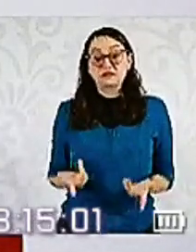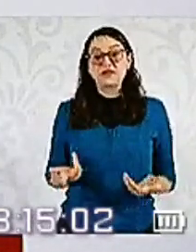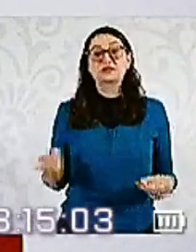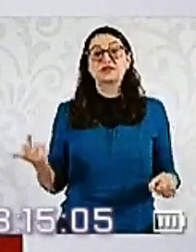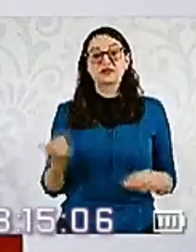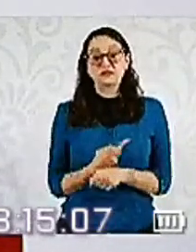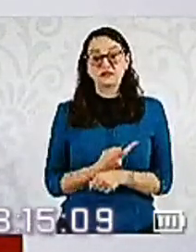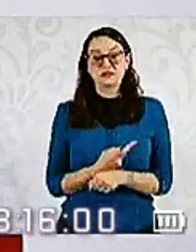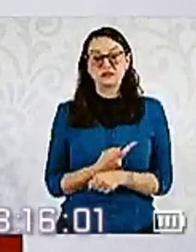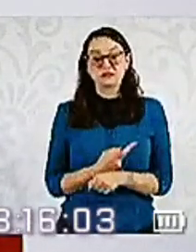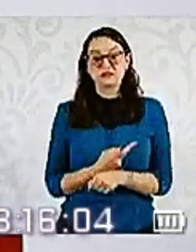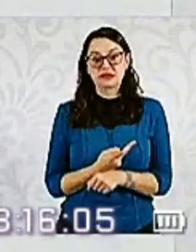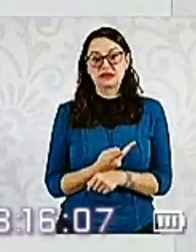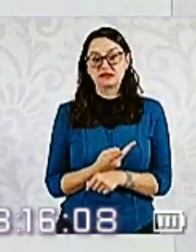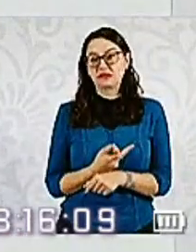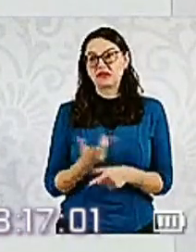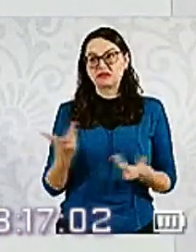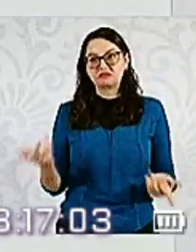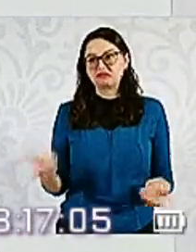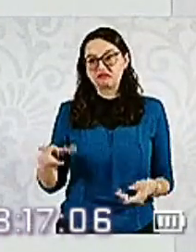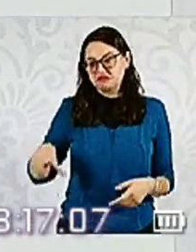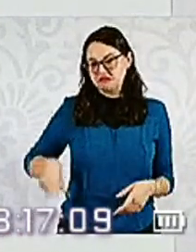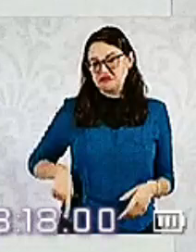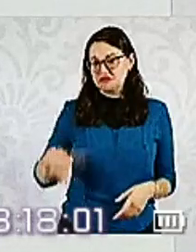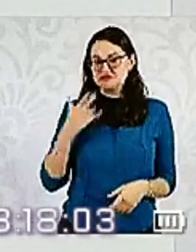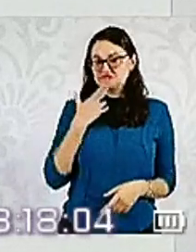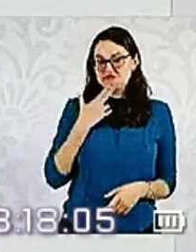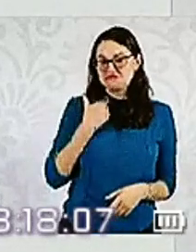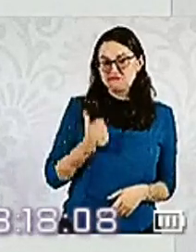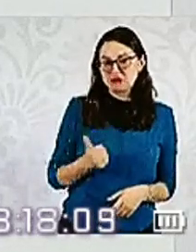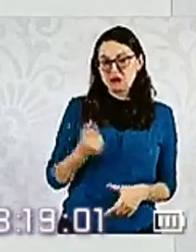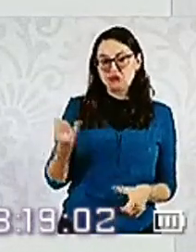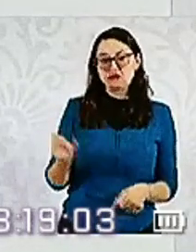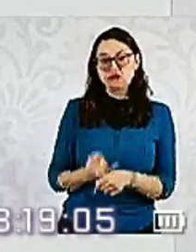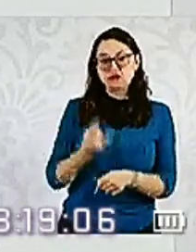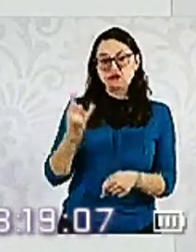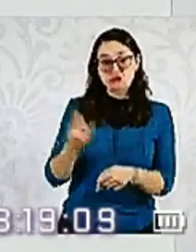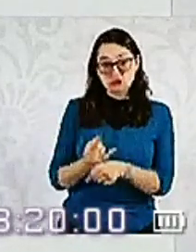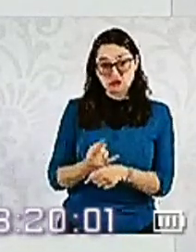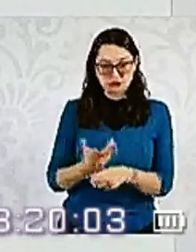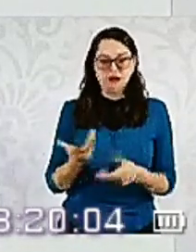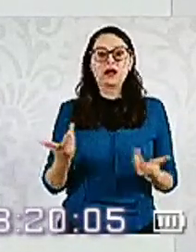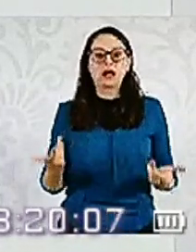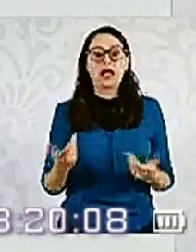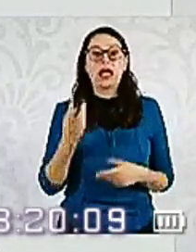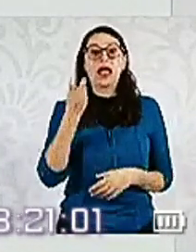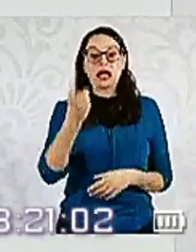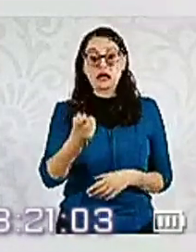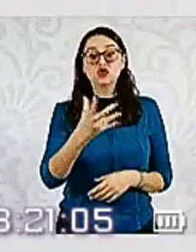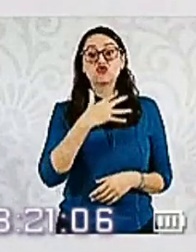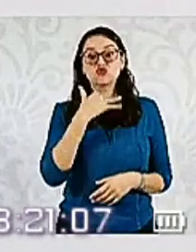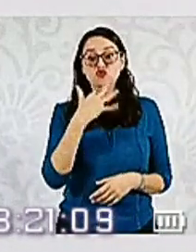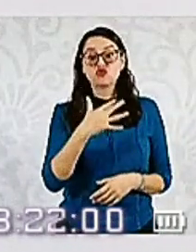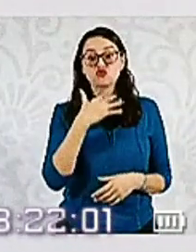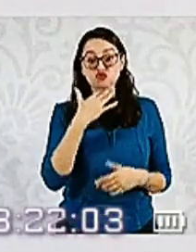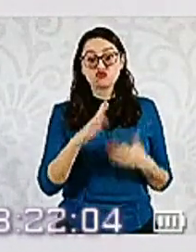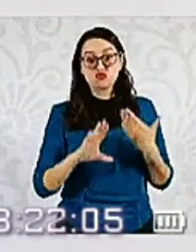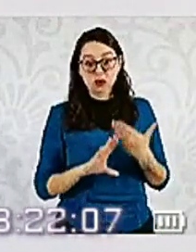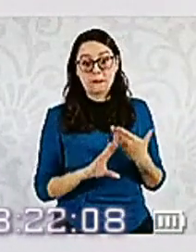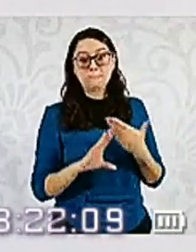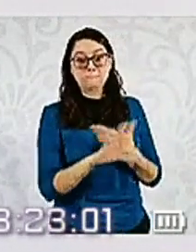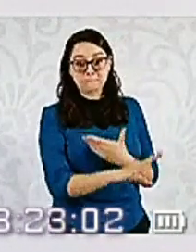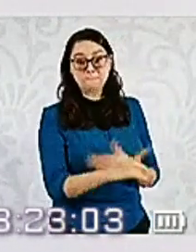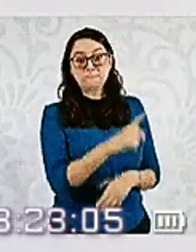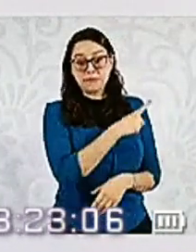y se vuelve cada vez más ineficiente. Entonces nosotros tenemos que combatir la corrupción porque al revés, la obligación del gobierno